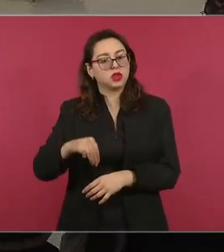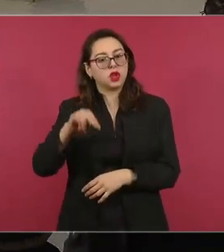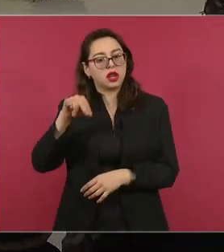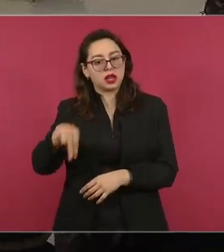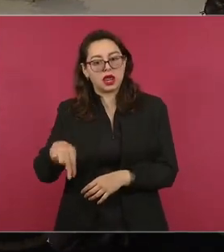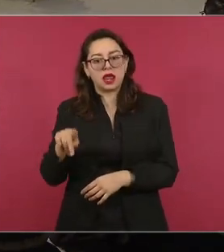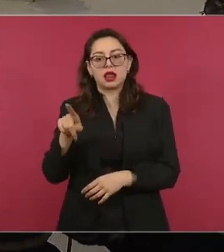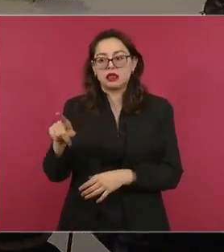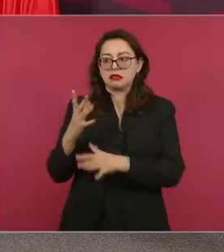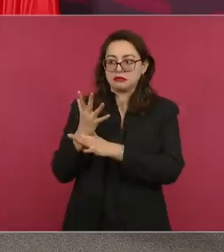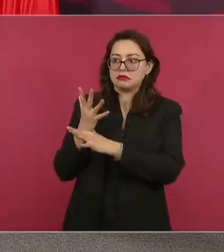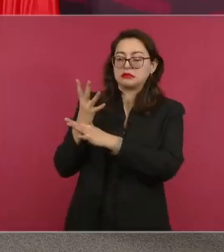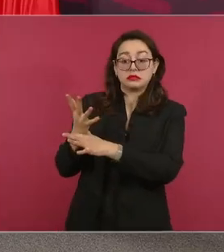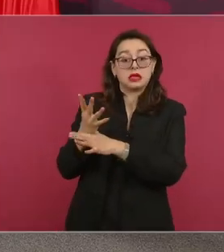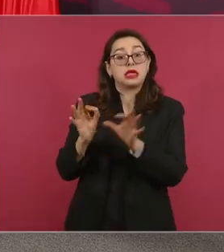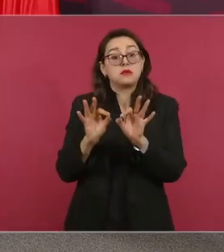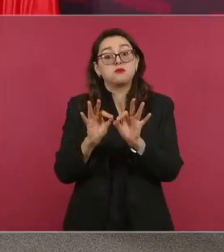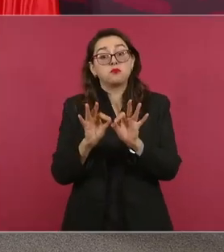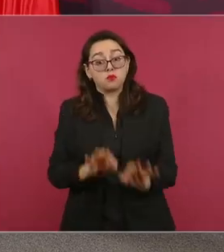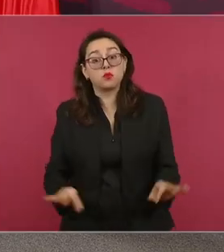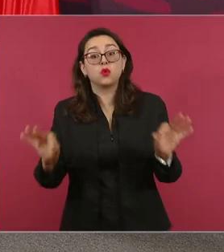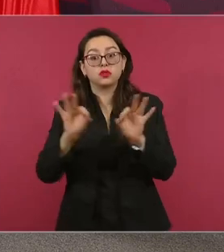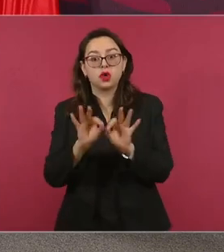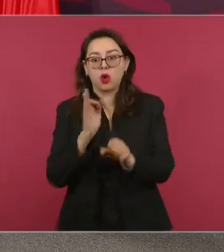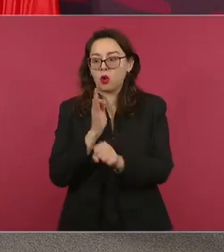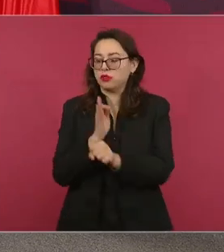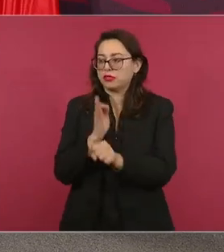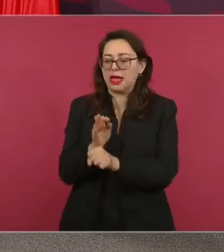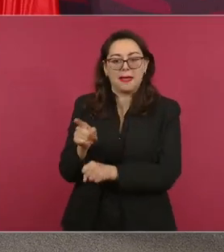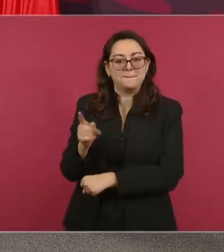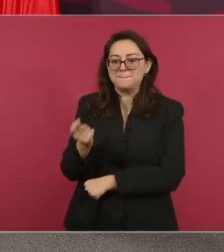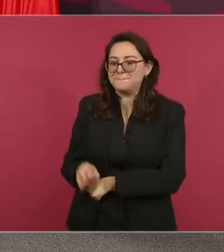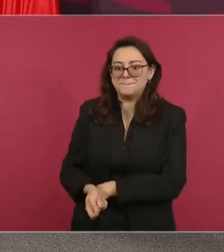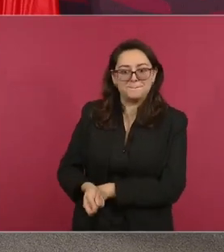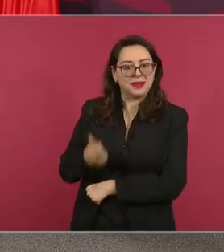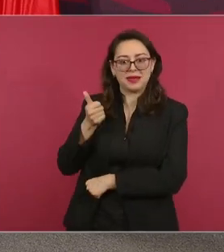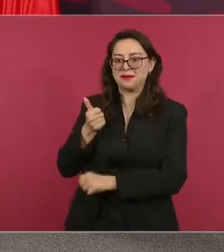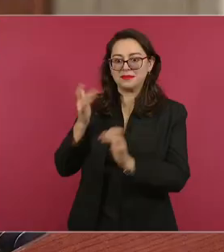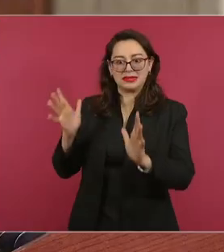Lo reitero porque es importante, estamos frente a un fenómeno